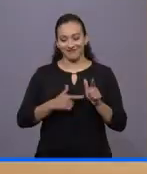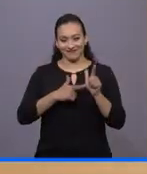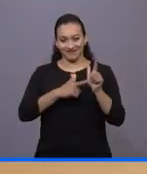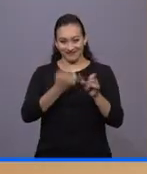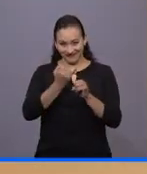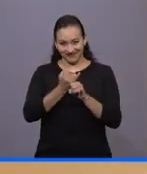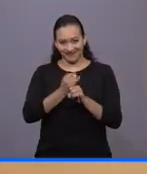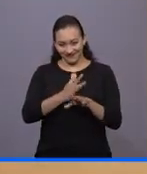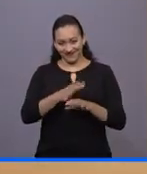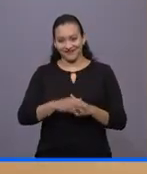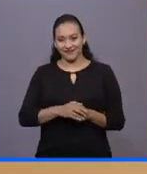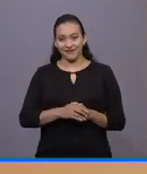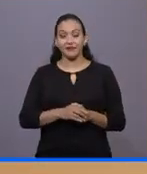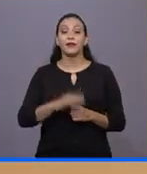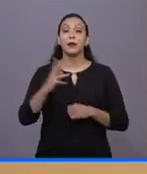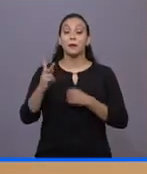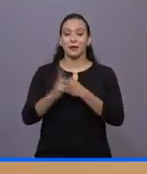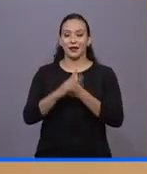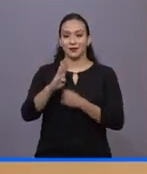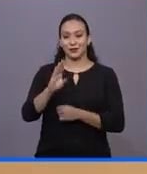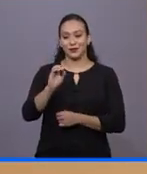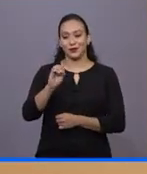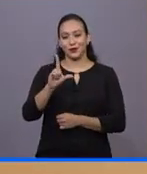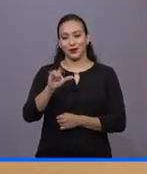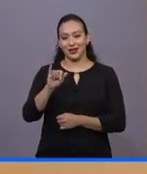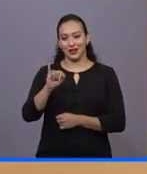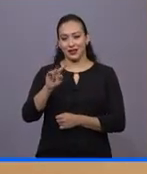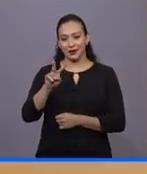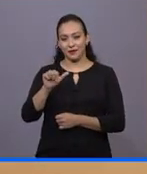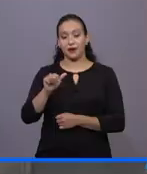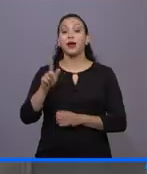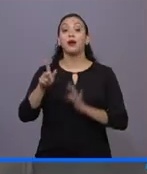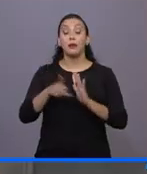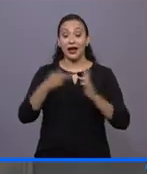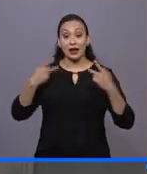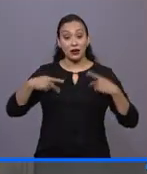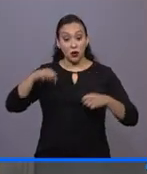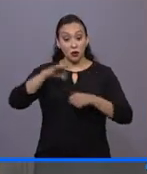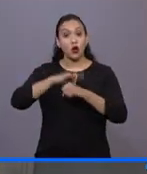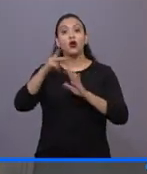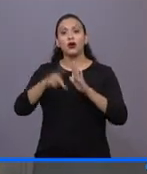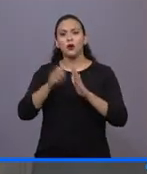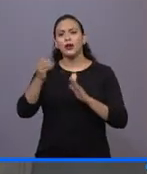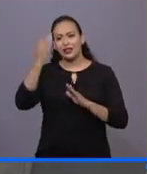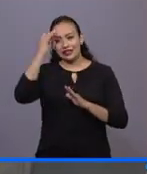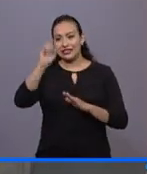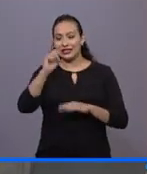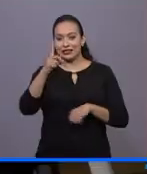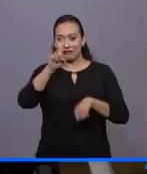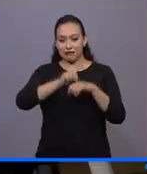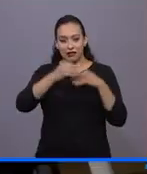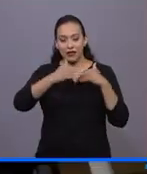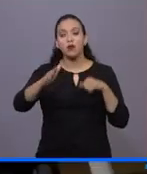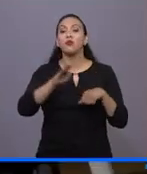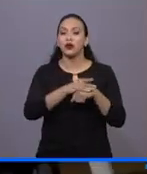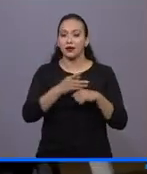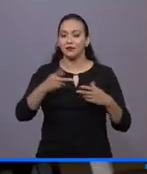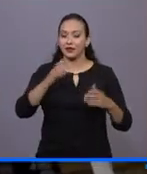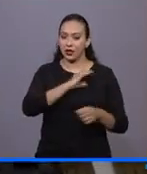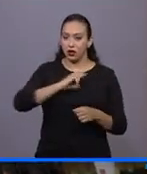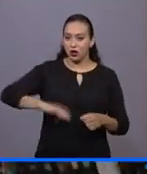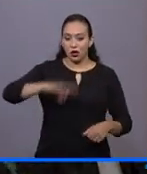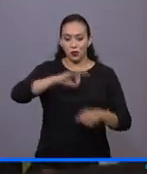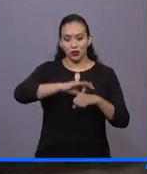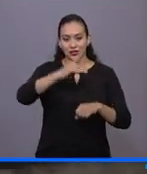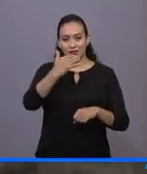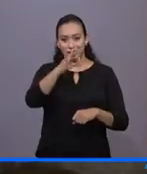Continuamos con las noticias. En Bolivia, la ciudadanía volverá a las urnas en 60 días al no alcanzar ninguno de los candidatos el